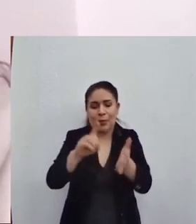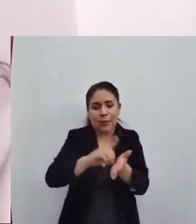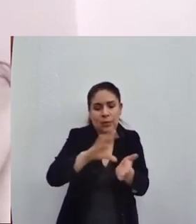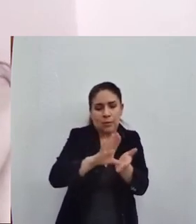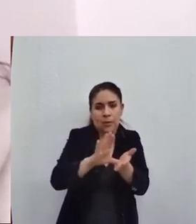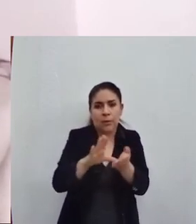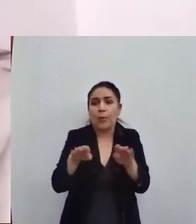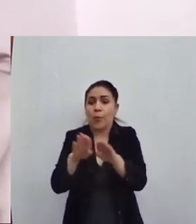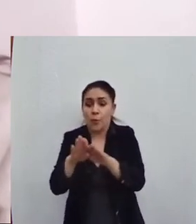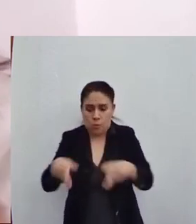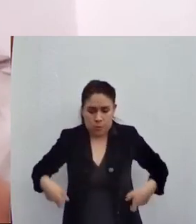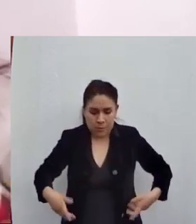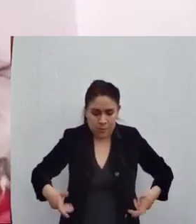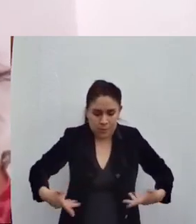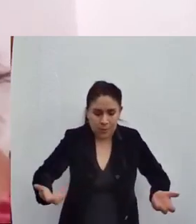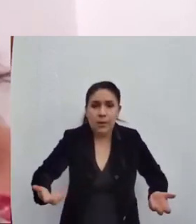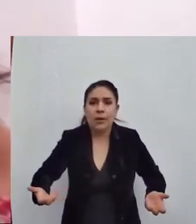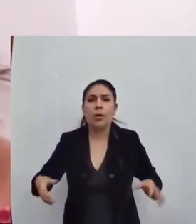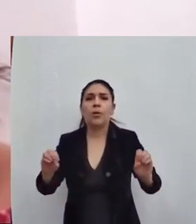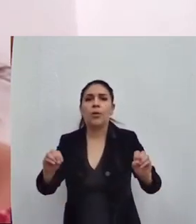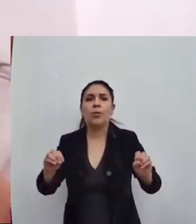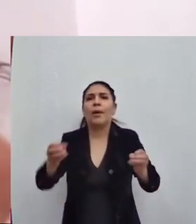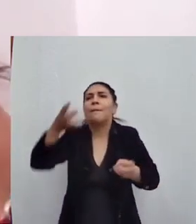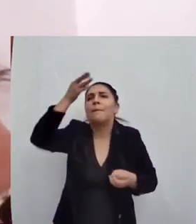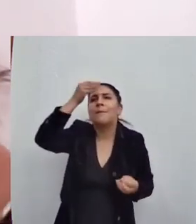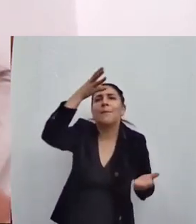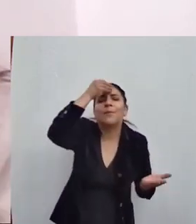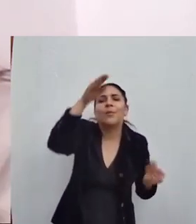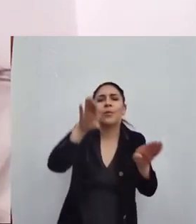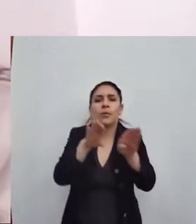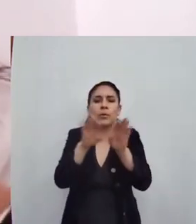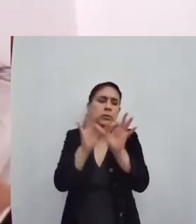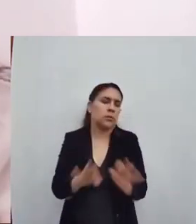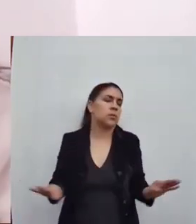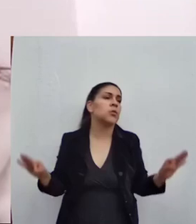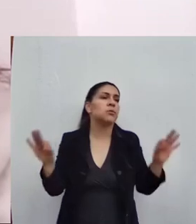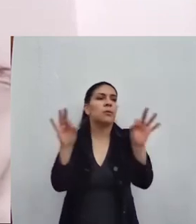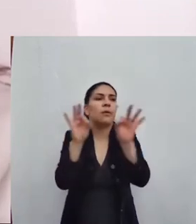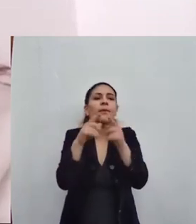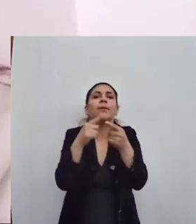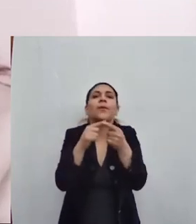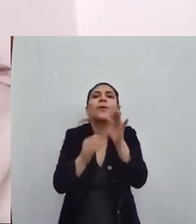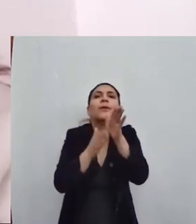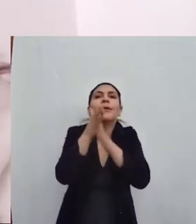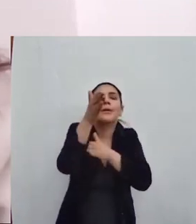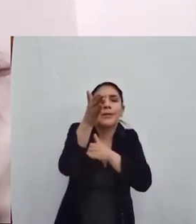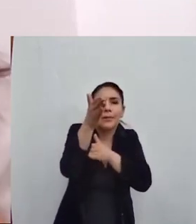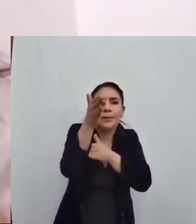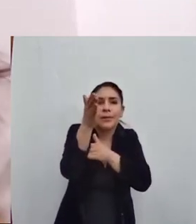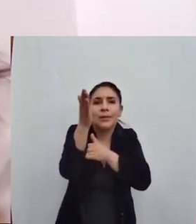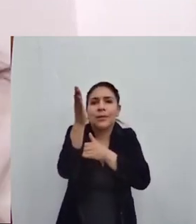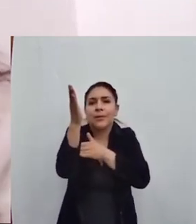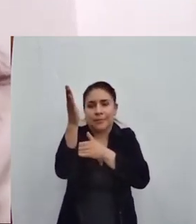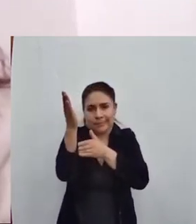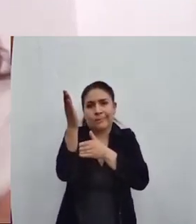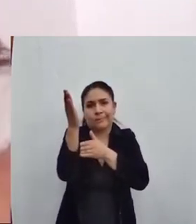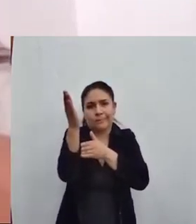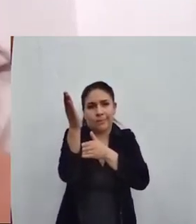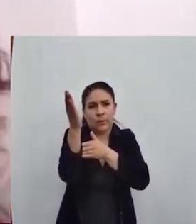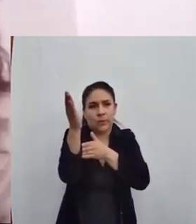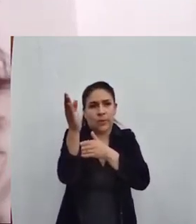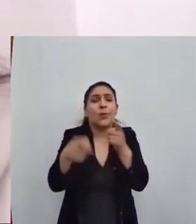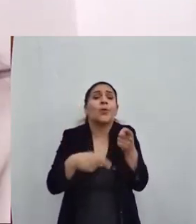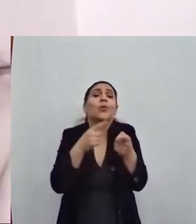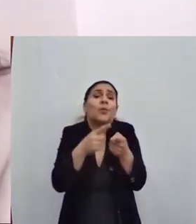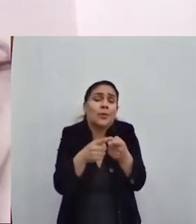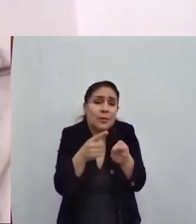en este espacio, o sea, todo esto creo que es importante y necesario hacerlo, porque verdaderamente